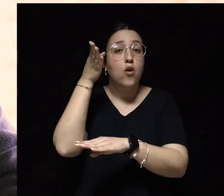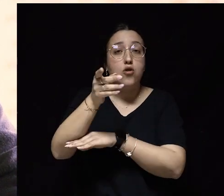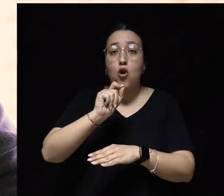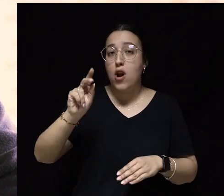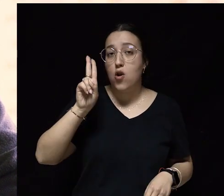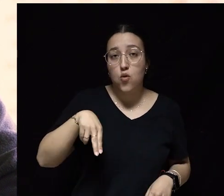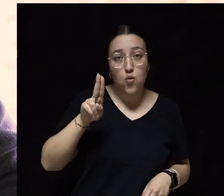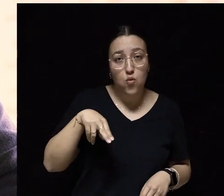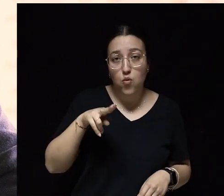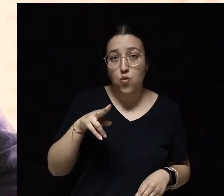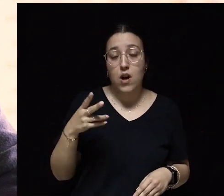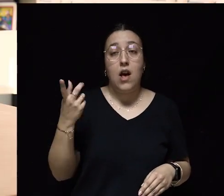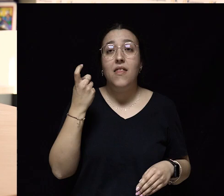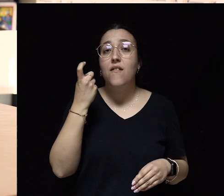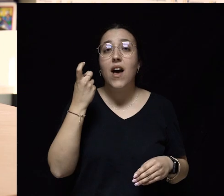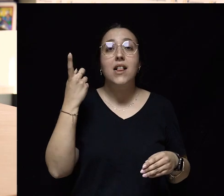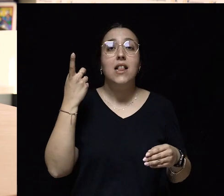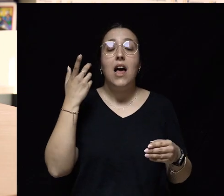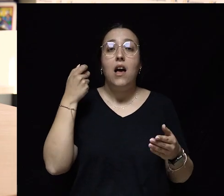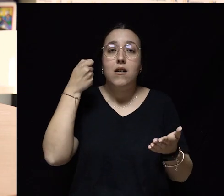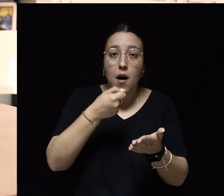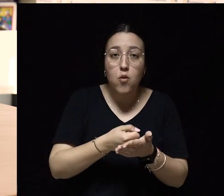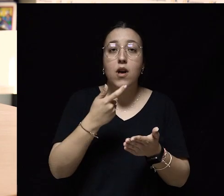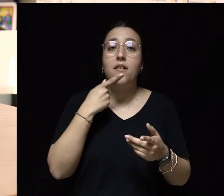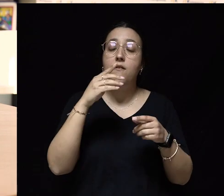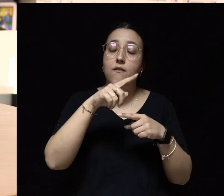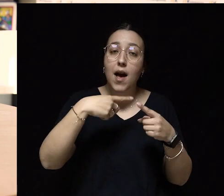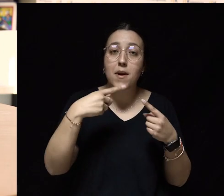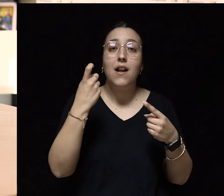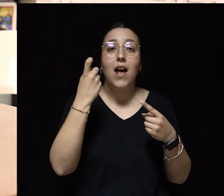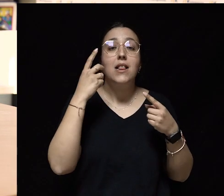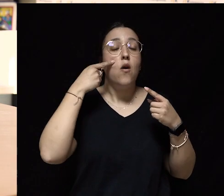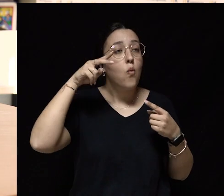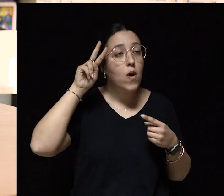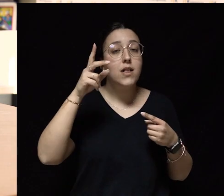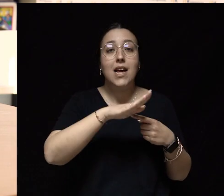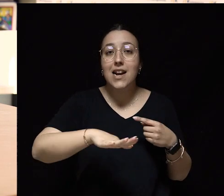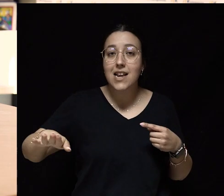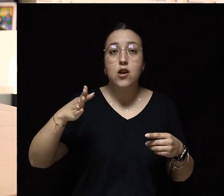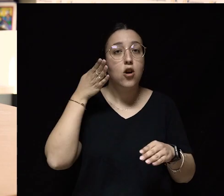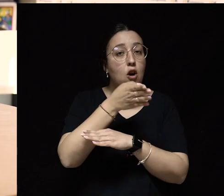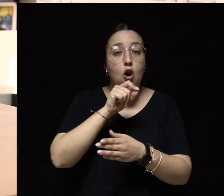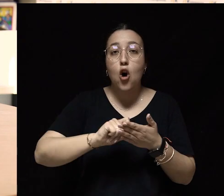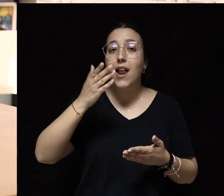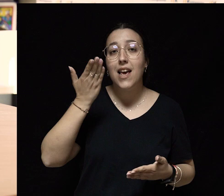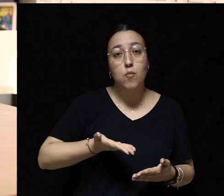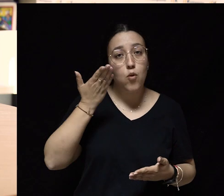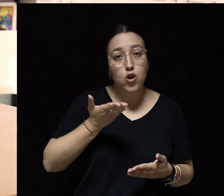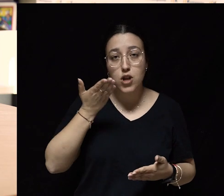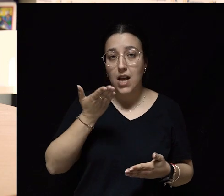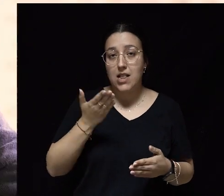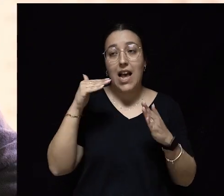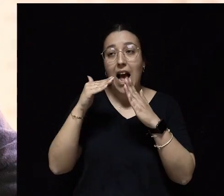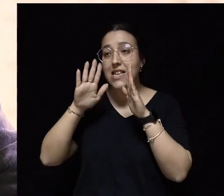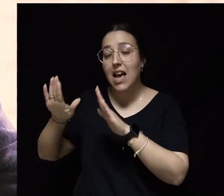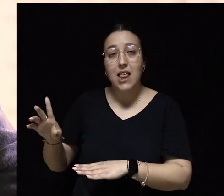remedio que se ponga, hay un error de fondo porque muy pocos niños de primaria, cuando alcanzan la